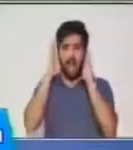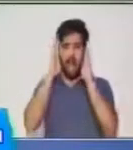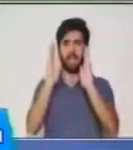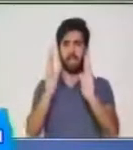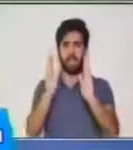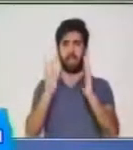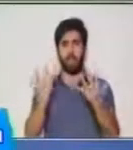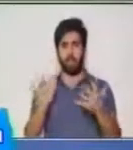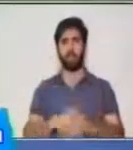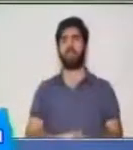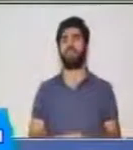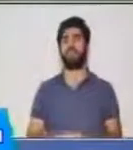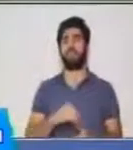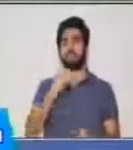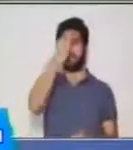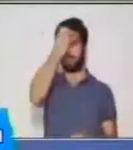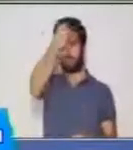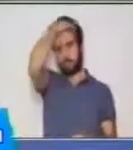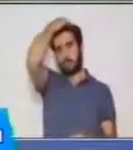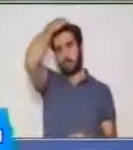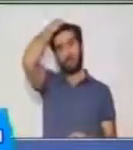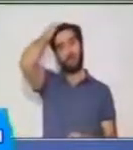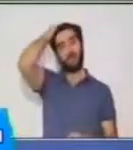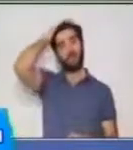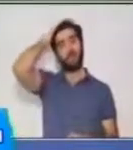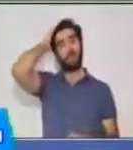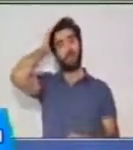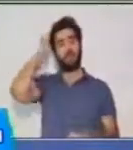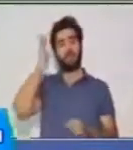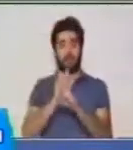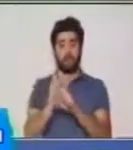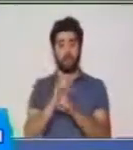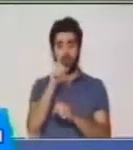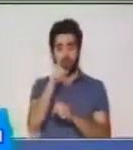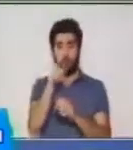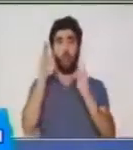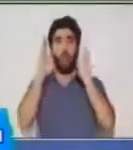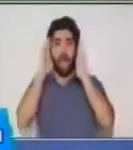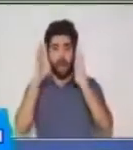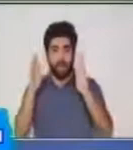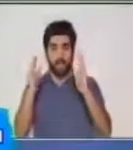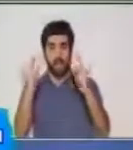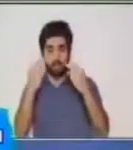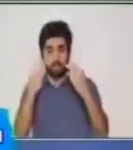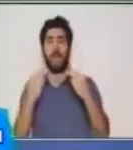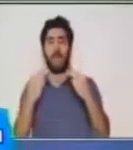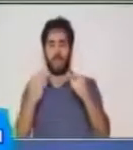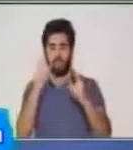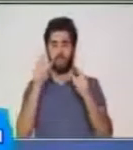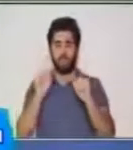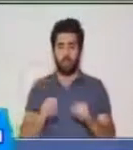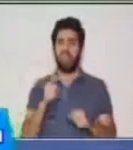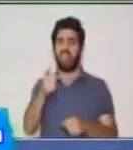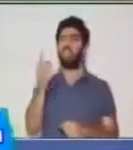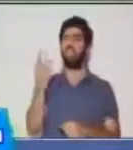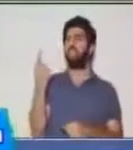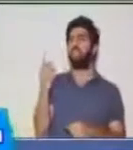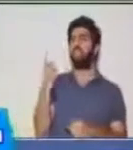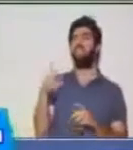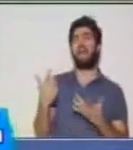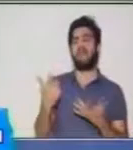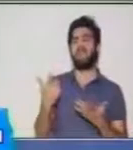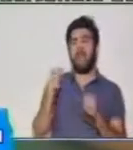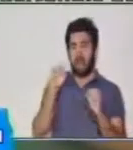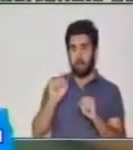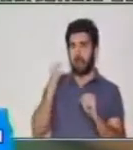atención? Si tú prestaste atención en nuestra primera dinámica, pudiste acertar cuál era el objeto que hacía falta. Pero si no